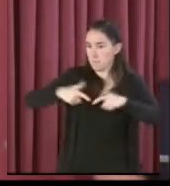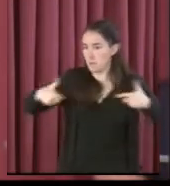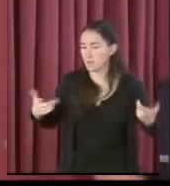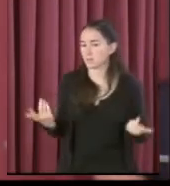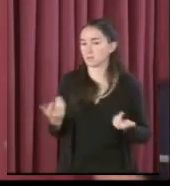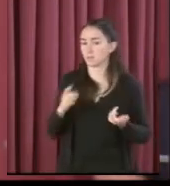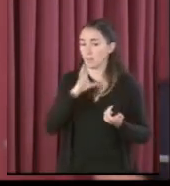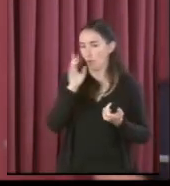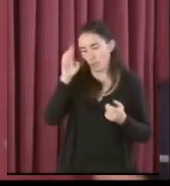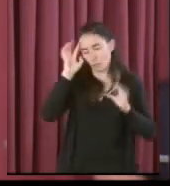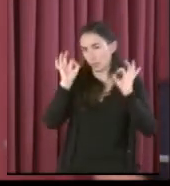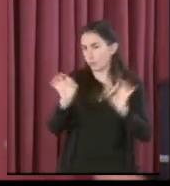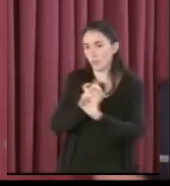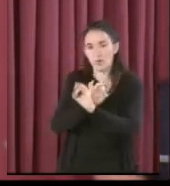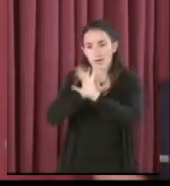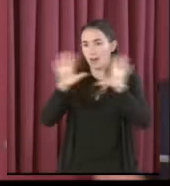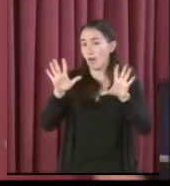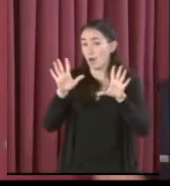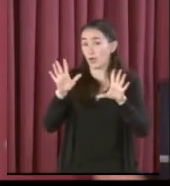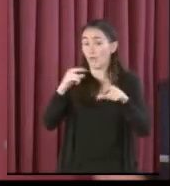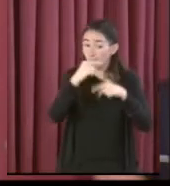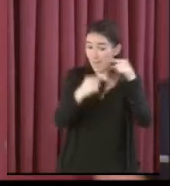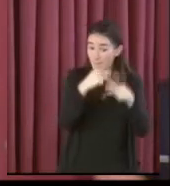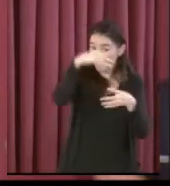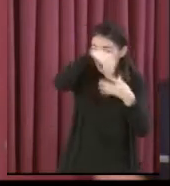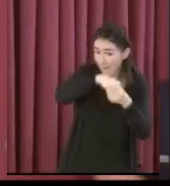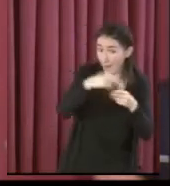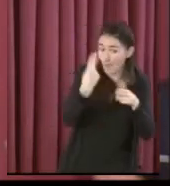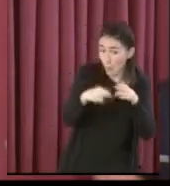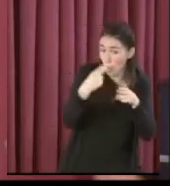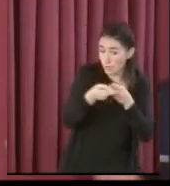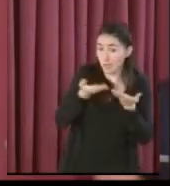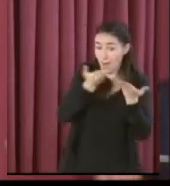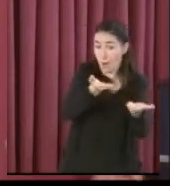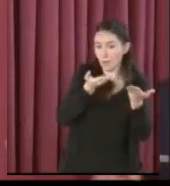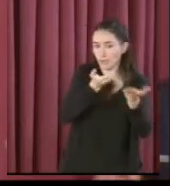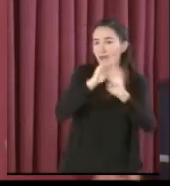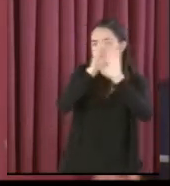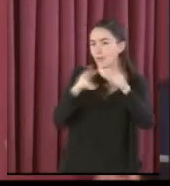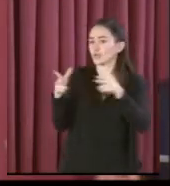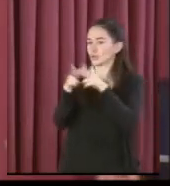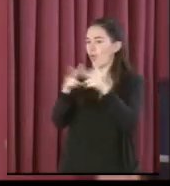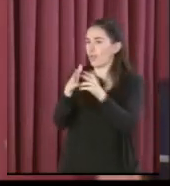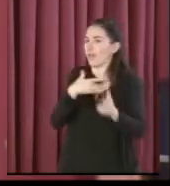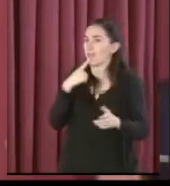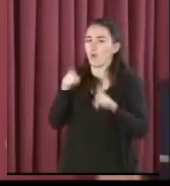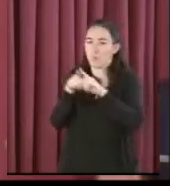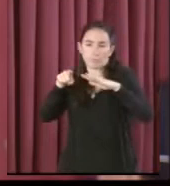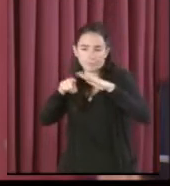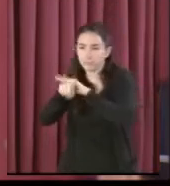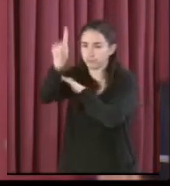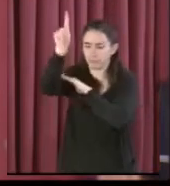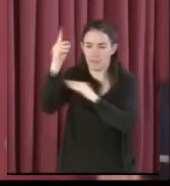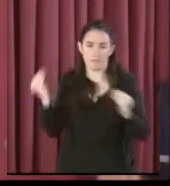que las políticas de familia son inherentes a las sociedades más avanzadas. Es importante precisar que